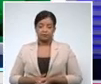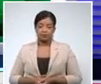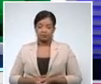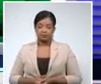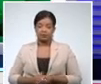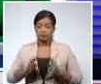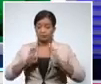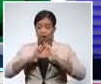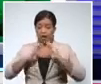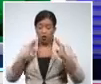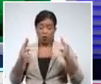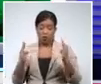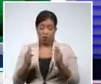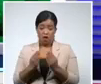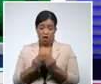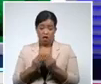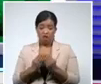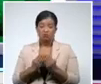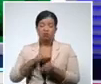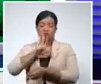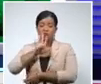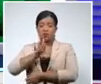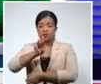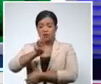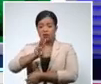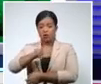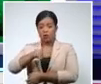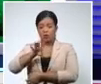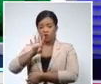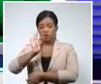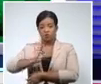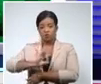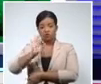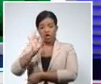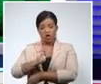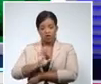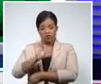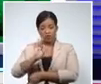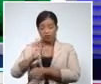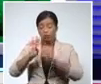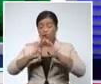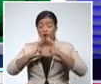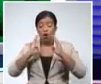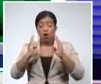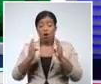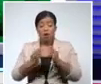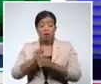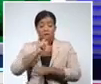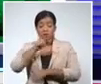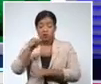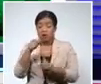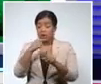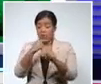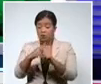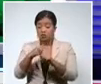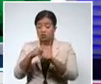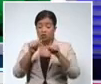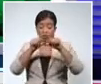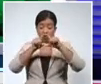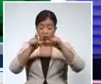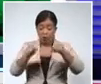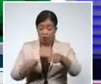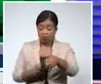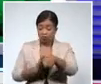acumulado, el 53,4% de todas las personas que se han diagnosticado en Cuba con la